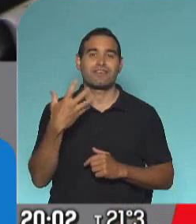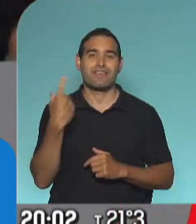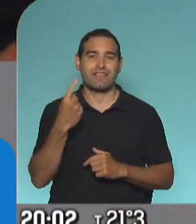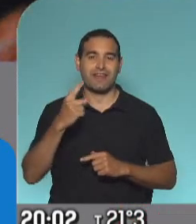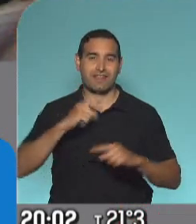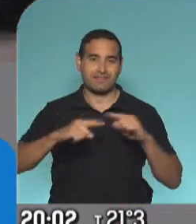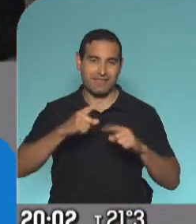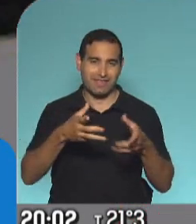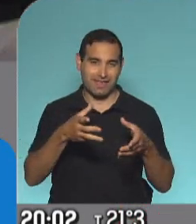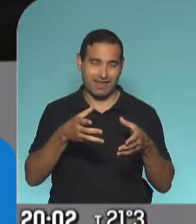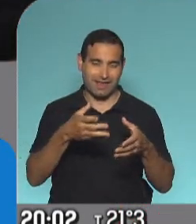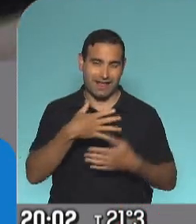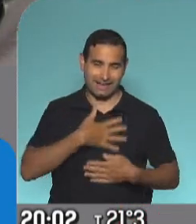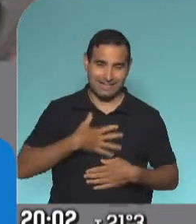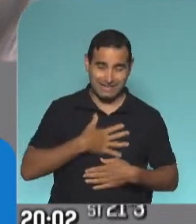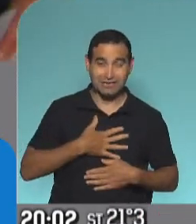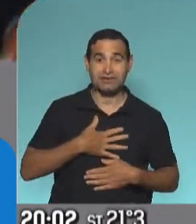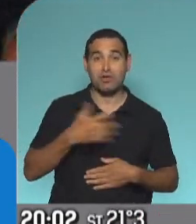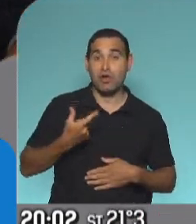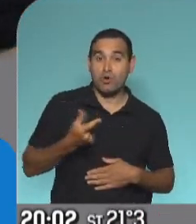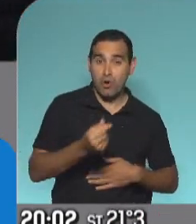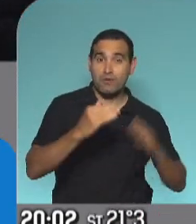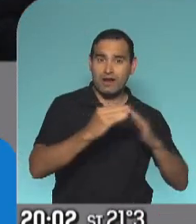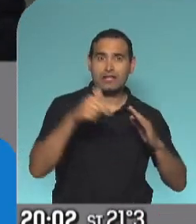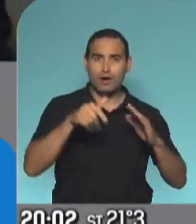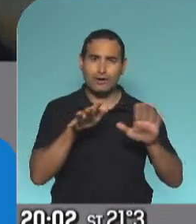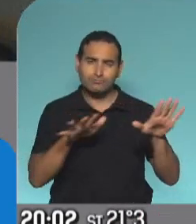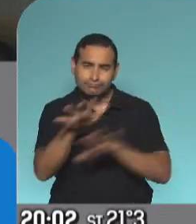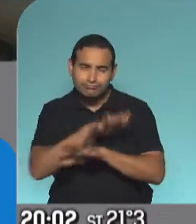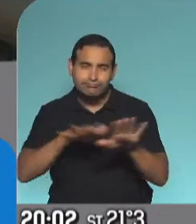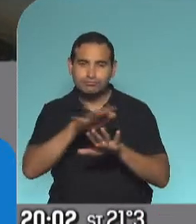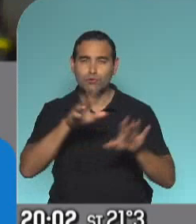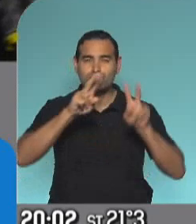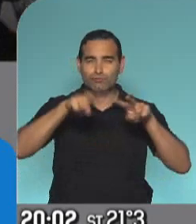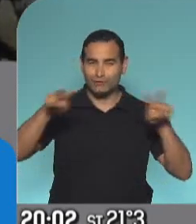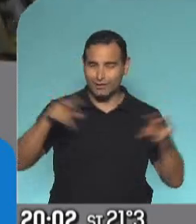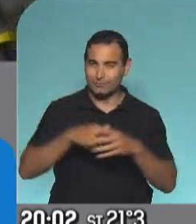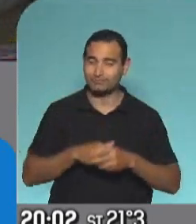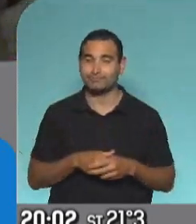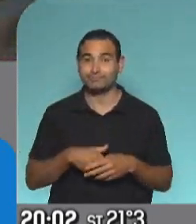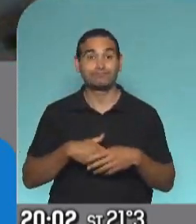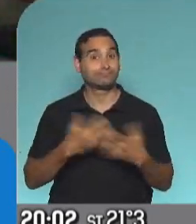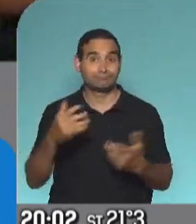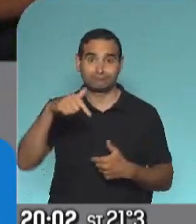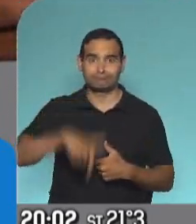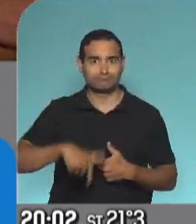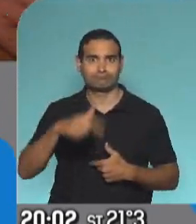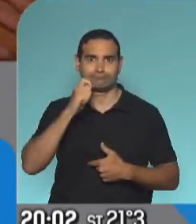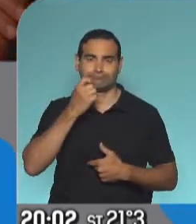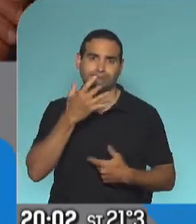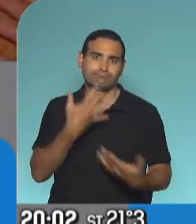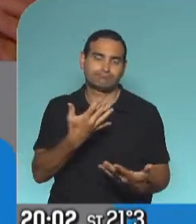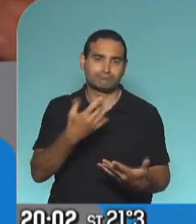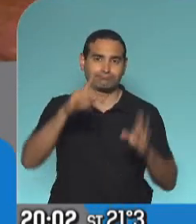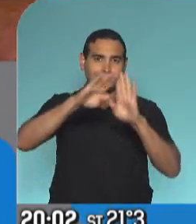años la recompró y ha hecho el museo que podemos disfrutar hoy en día. Alberto, bueno, esto es una maravilla porque es